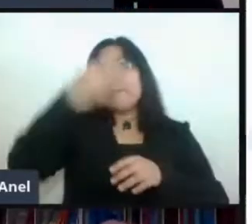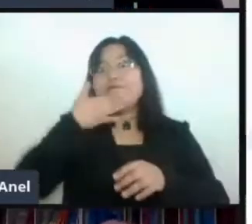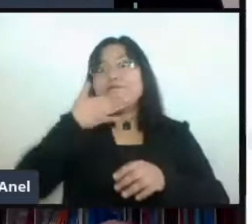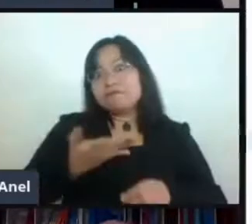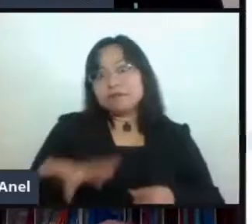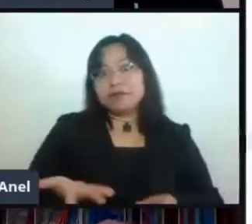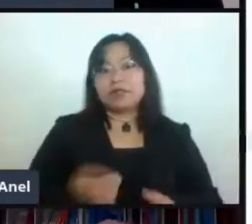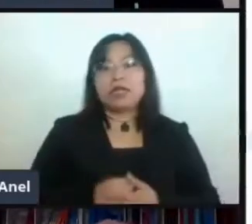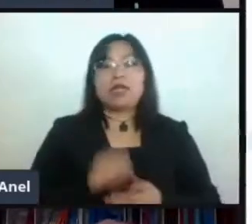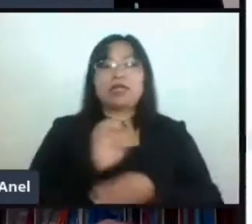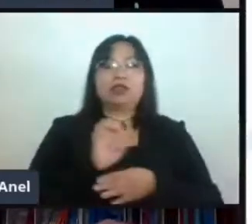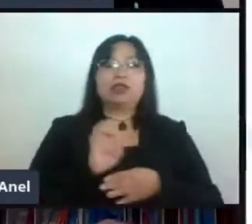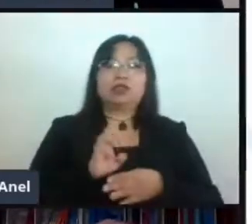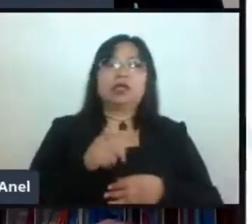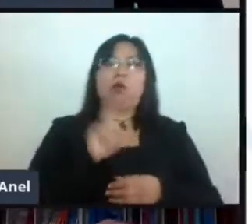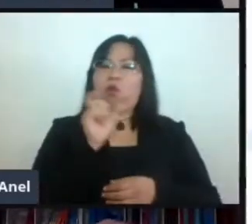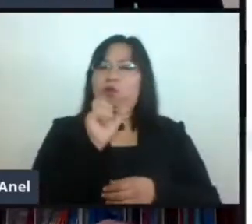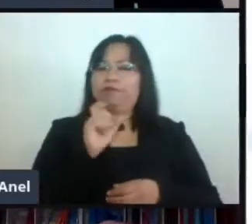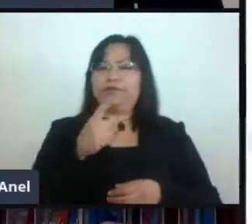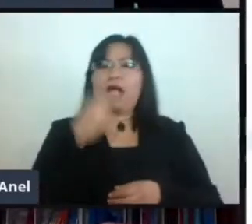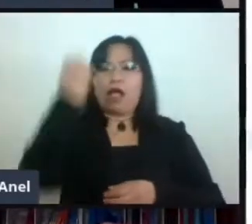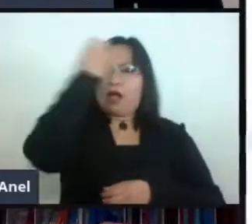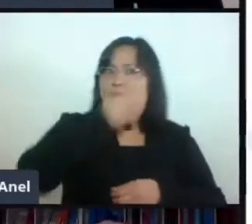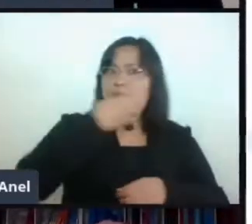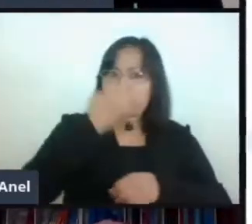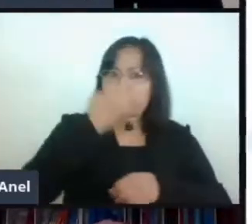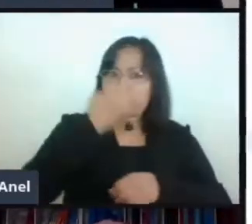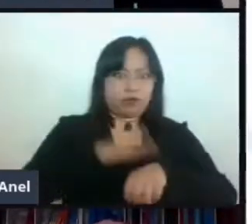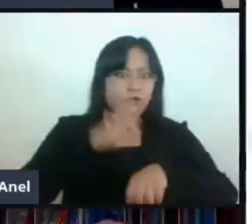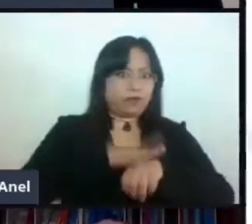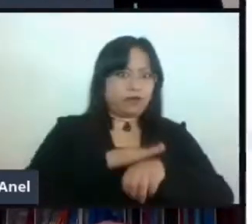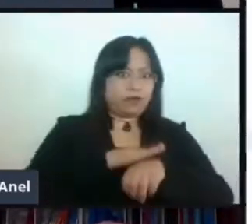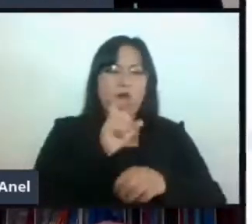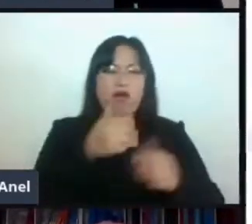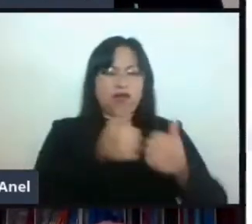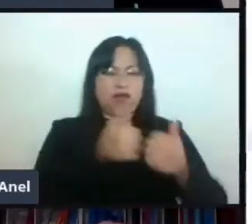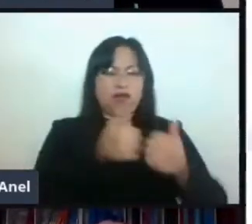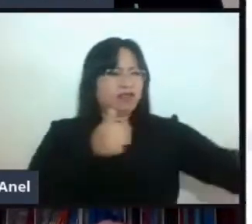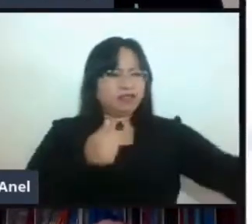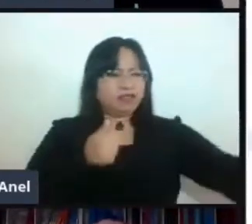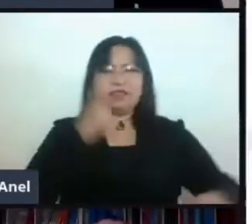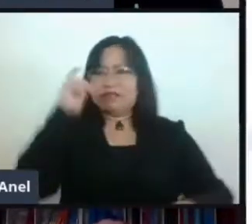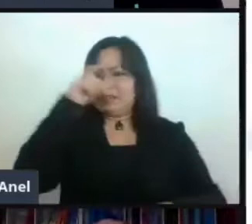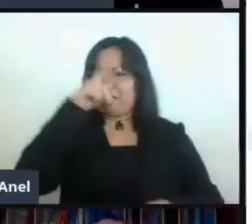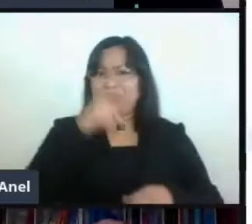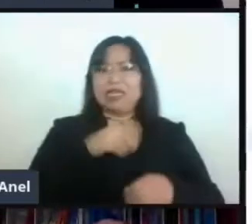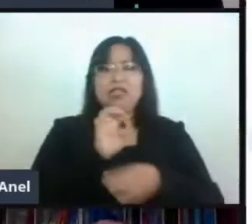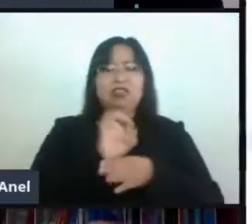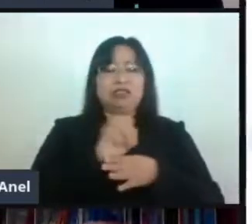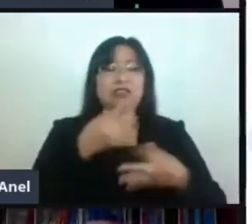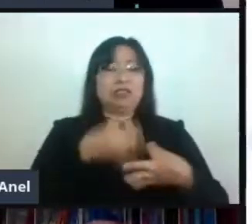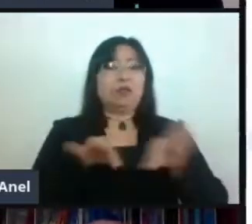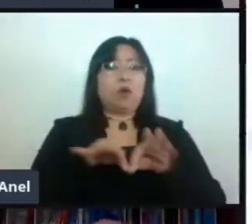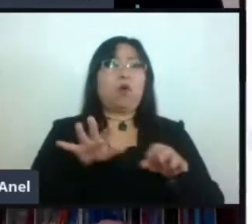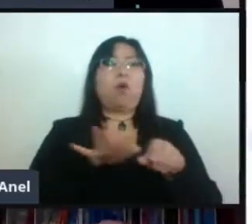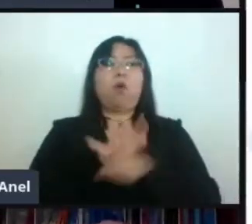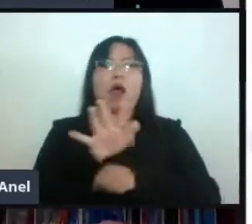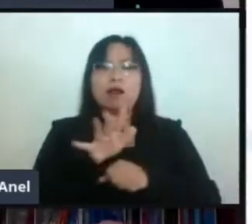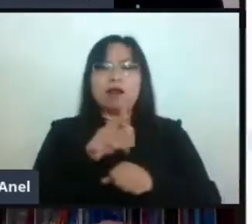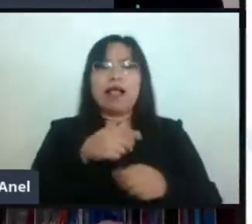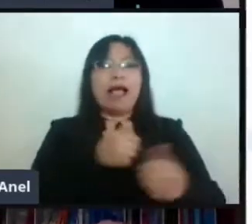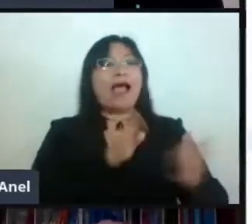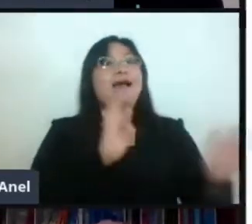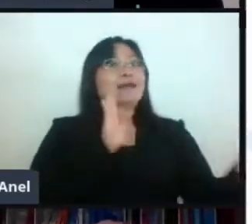y en el caso de la evaluación a distancia es fundamental, nos da una mejor aproximación de lo que